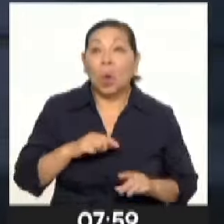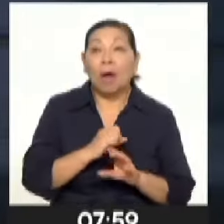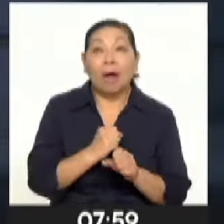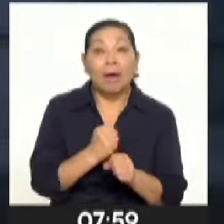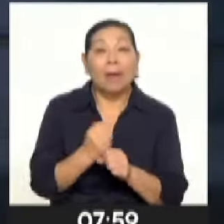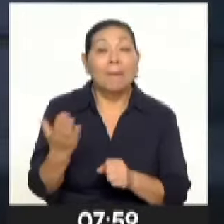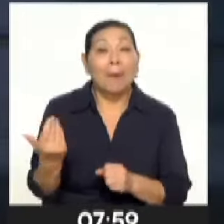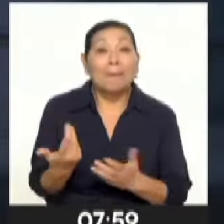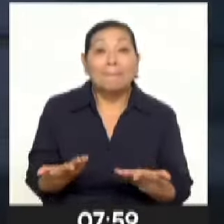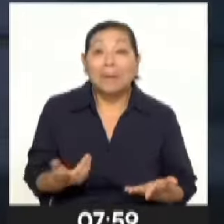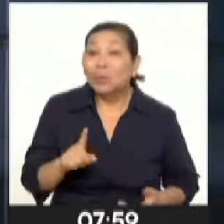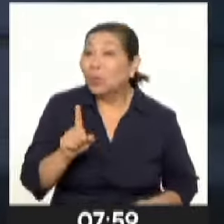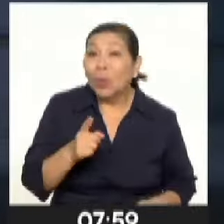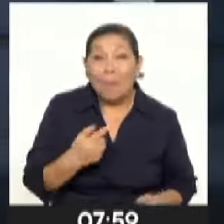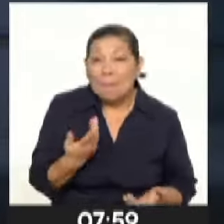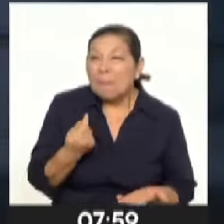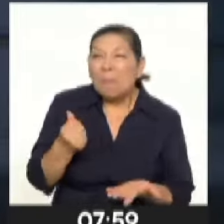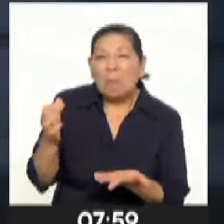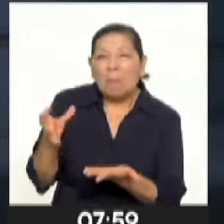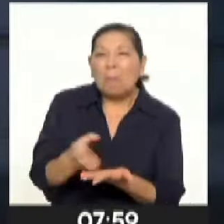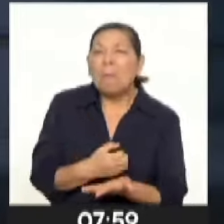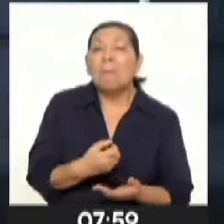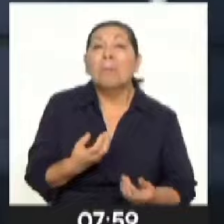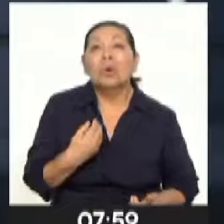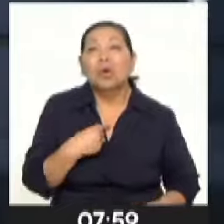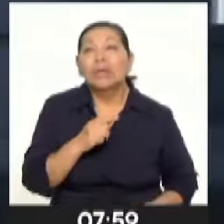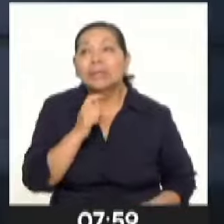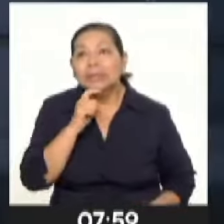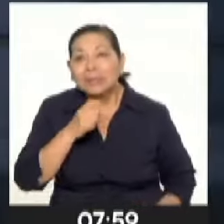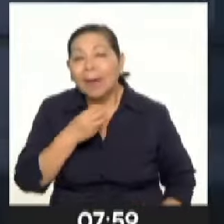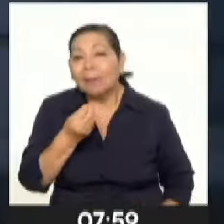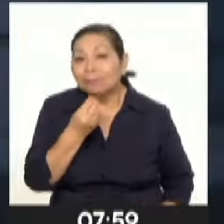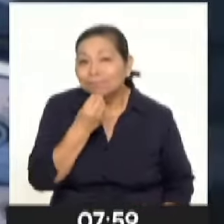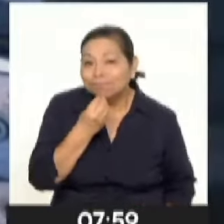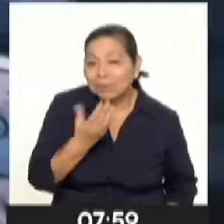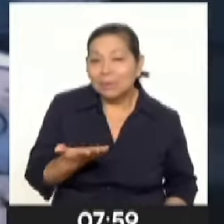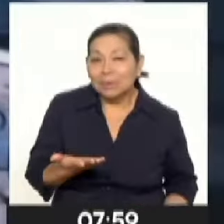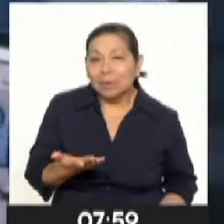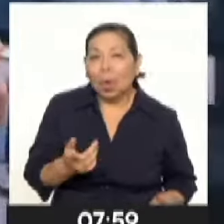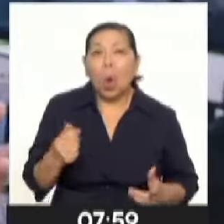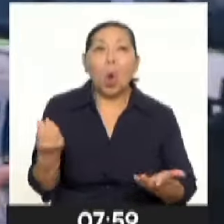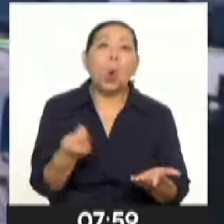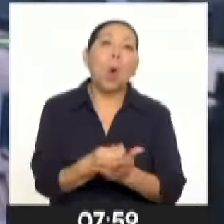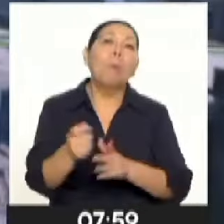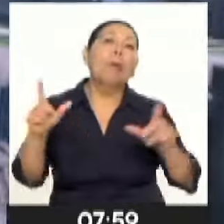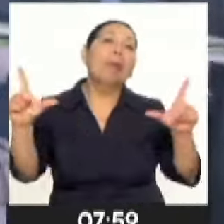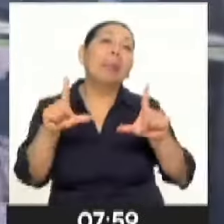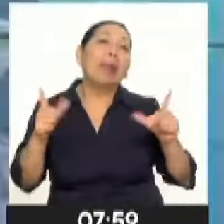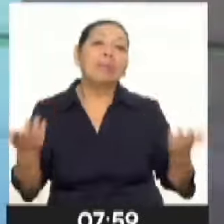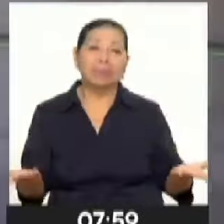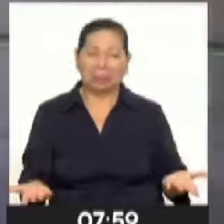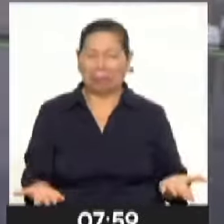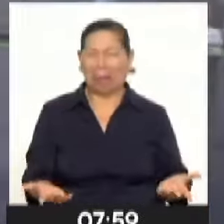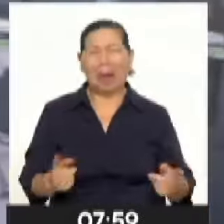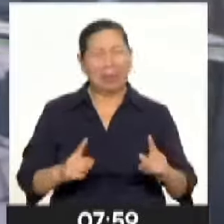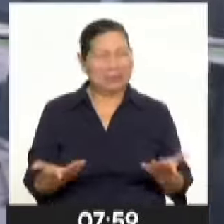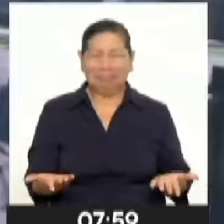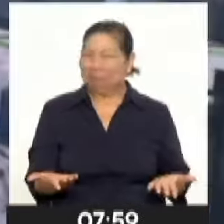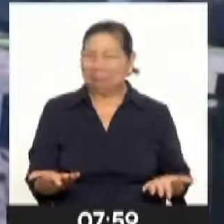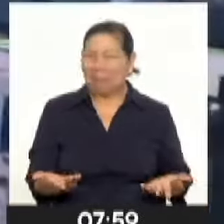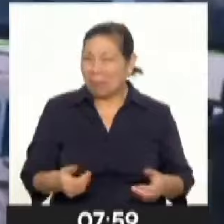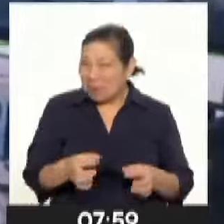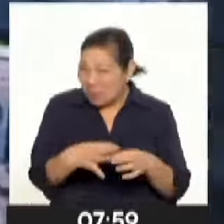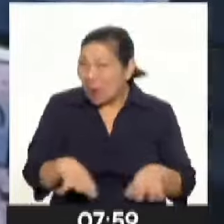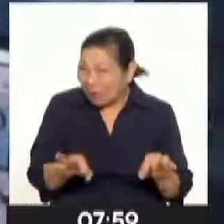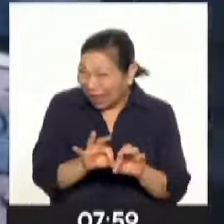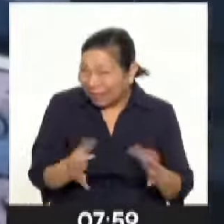jubilación. Entonces, si no lo necesito realmente, si no lo necesito para comer, ¿no? No comprarme un televisor para ver las eliminatorias o no irme de viaje con